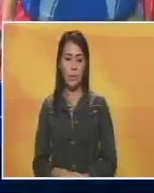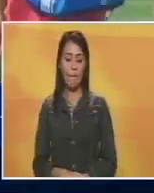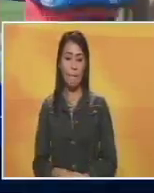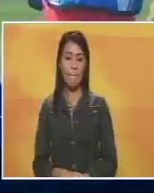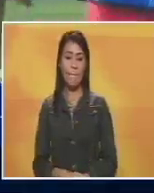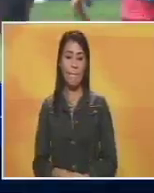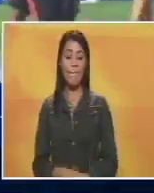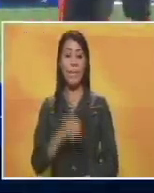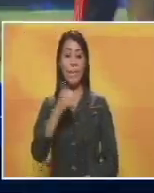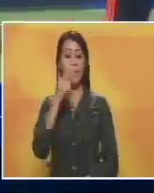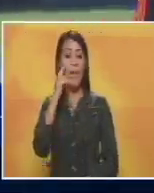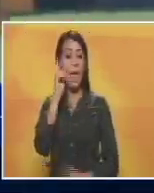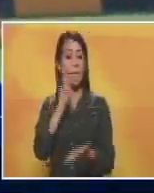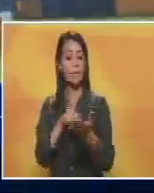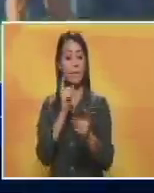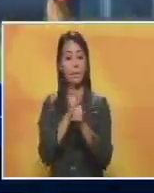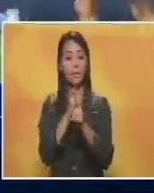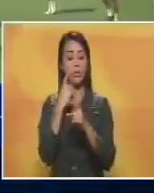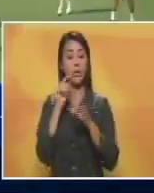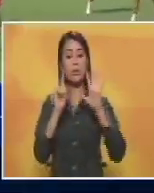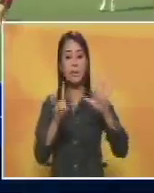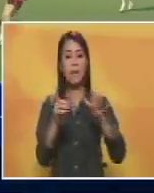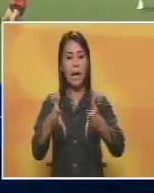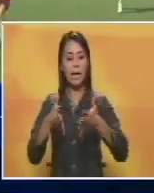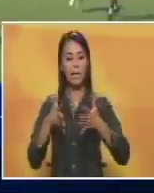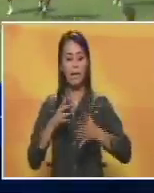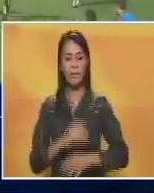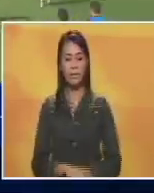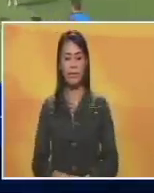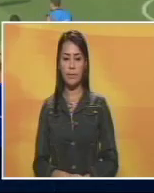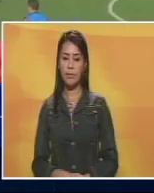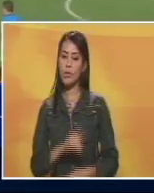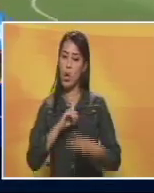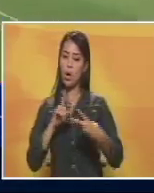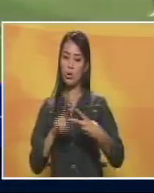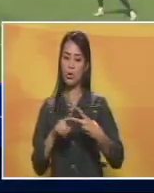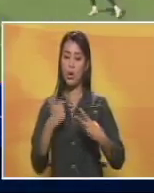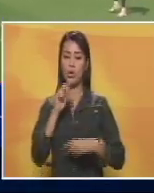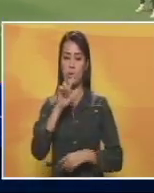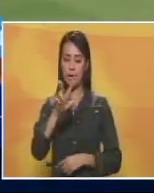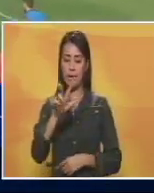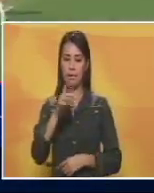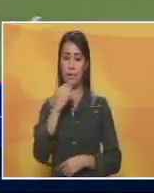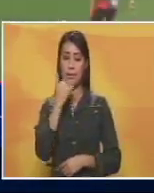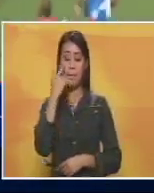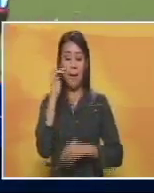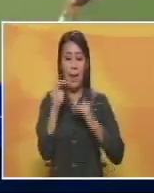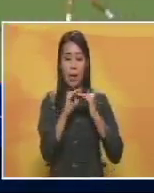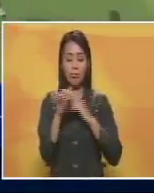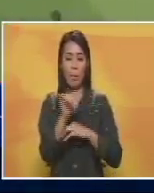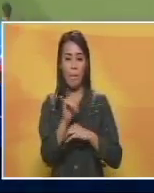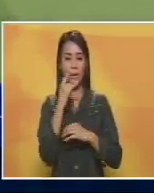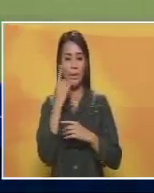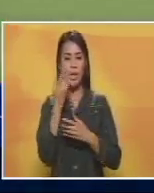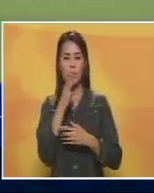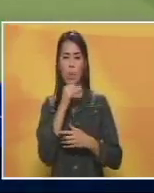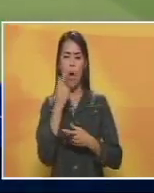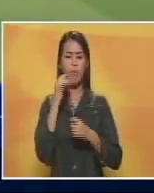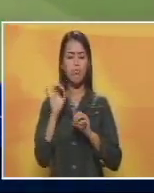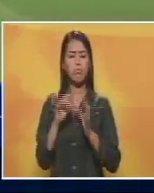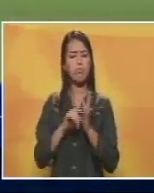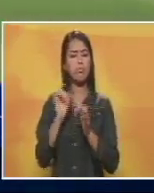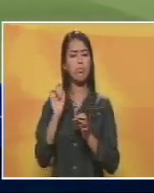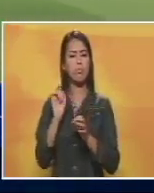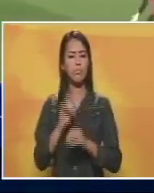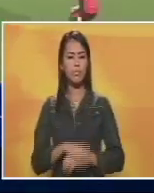10 enfrentamientos, los merengues han ganado 6 compromisos, los giallorozzos 3 y apenas un empate. No hay bajas en el cuadro blanco, mientras